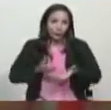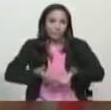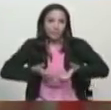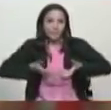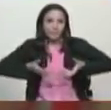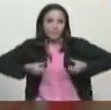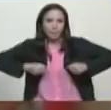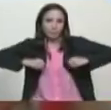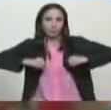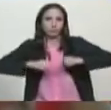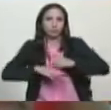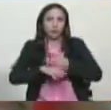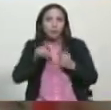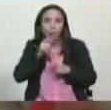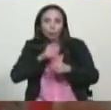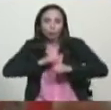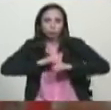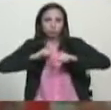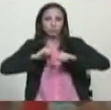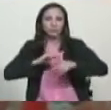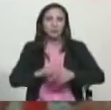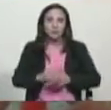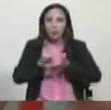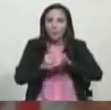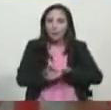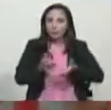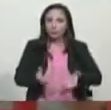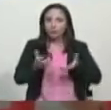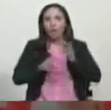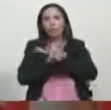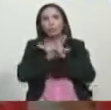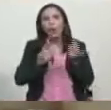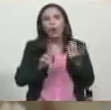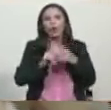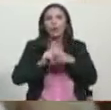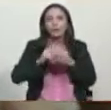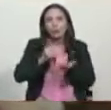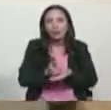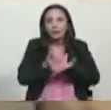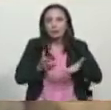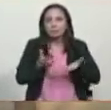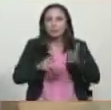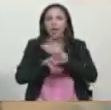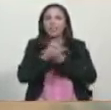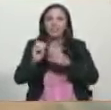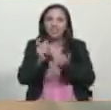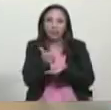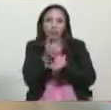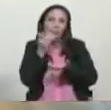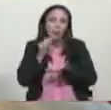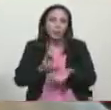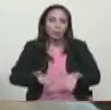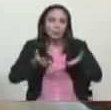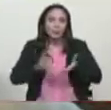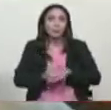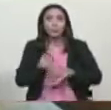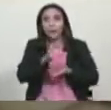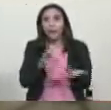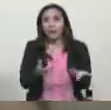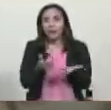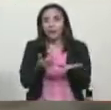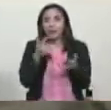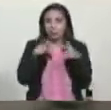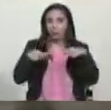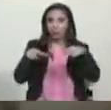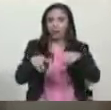llevando el animal a un peso de 2 kilos 300, como usted había comentado, ¿no? Este tipo de galpones tiene la ventaja de